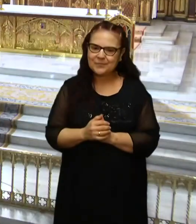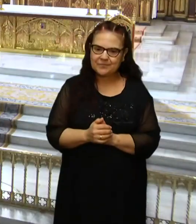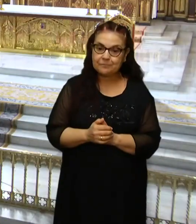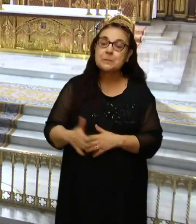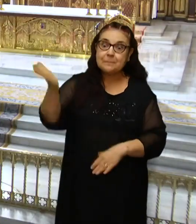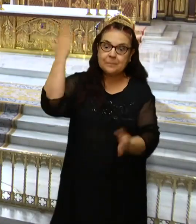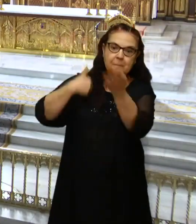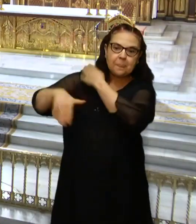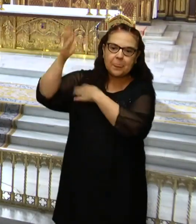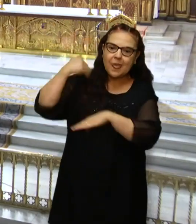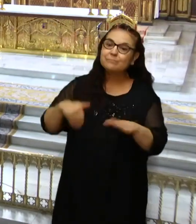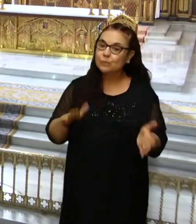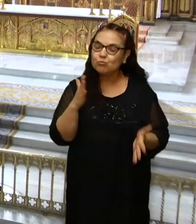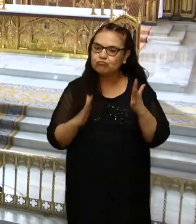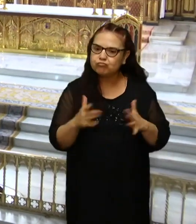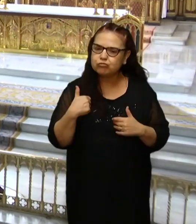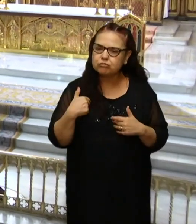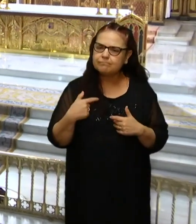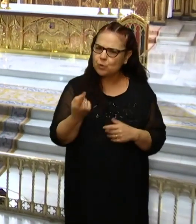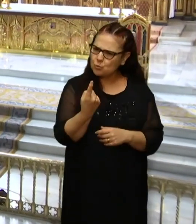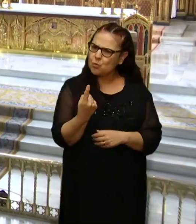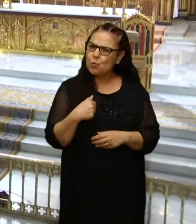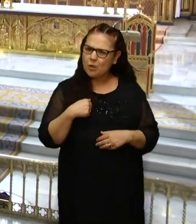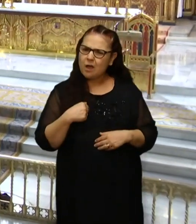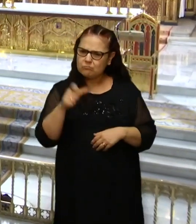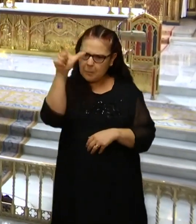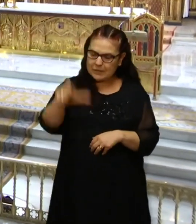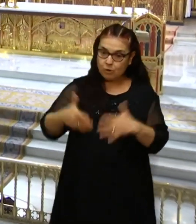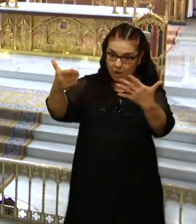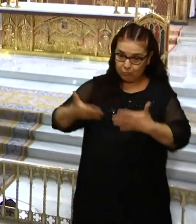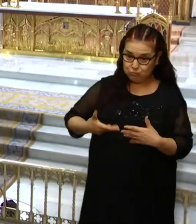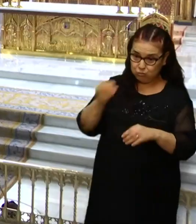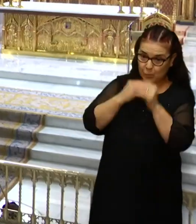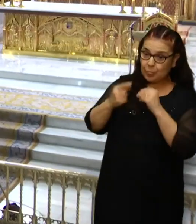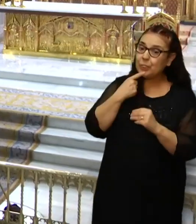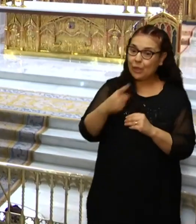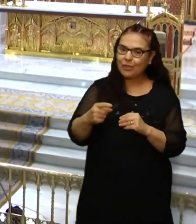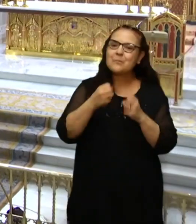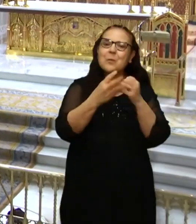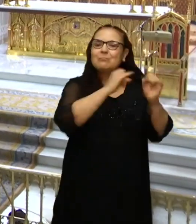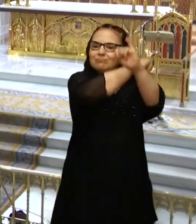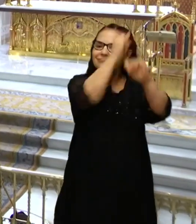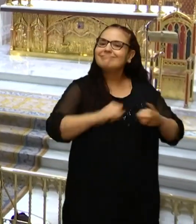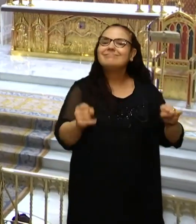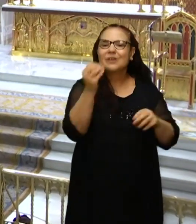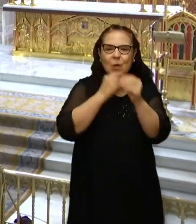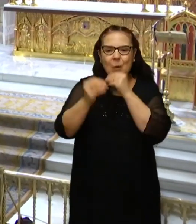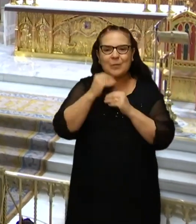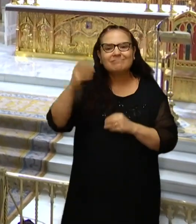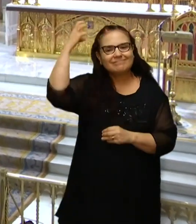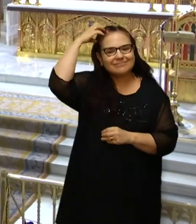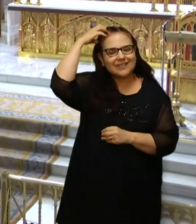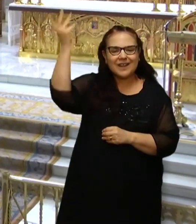En aquel tiempo, uno de los comensales dijo a Jesús: «Bienaventurado el que coma en el reino de